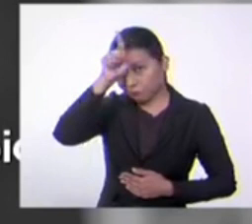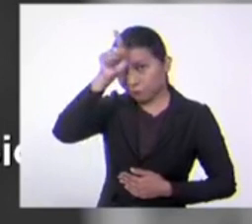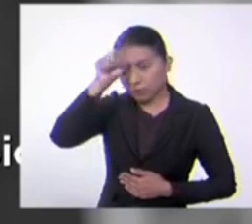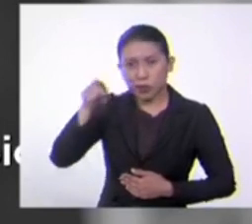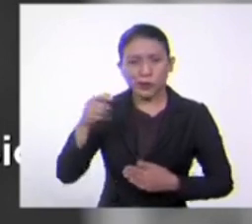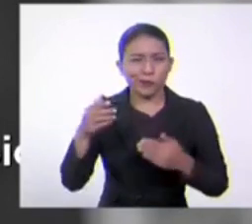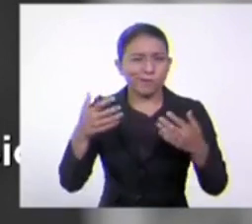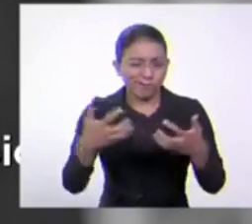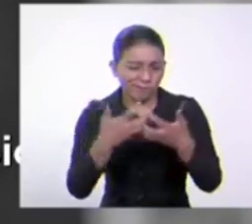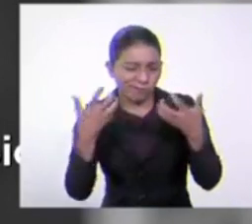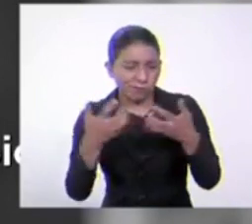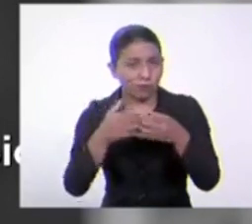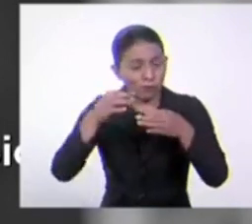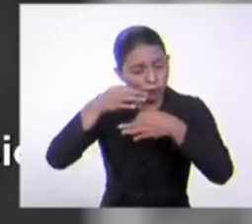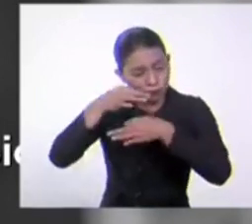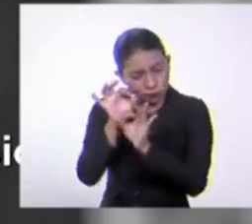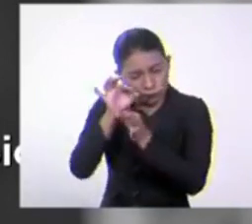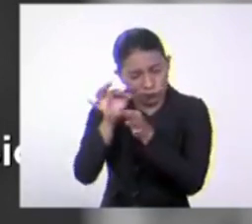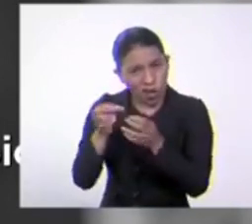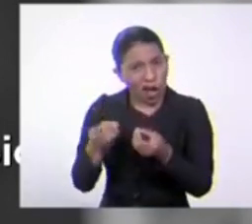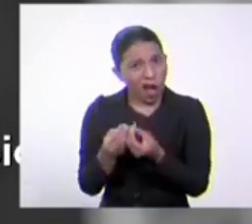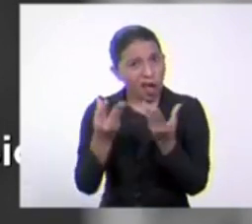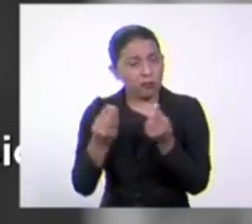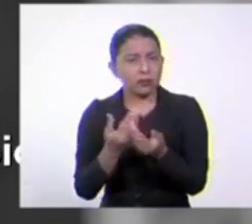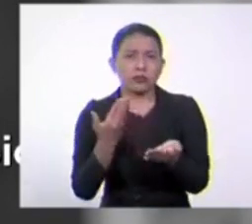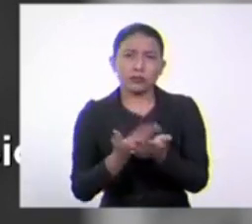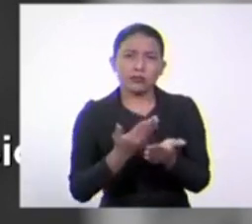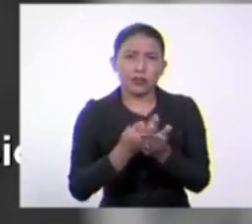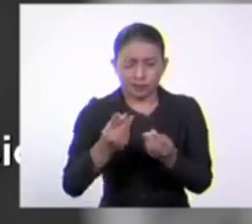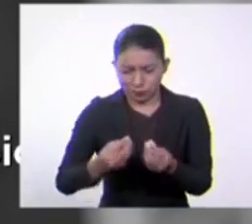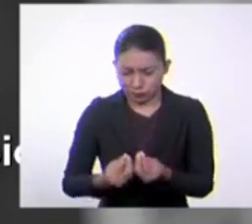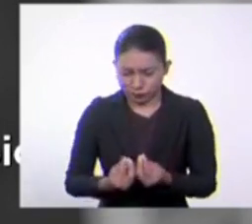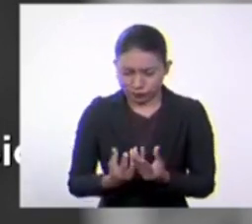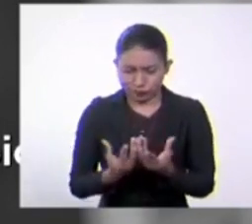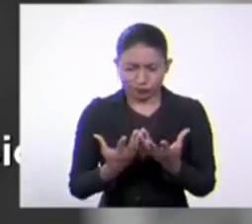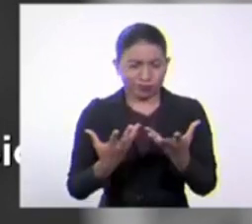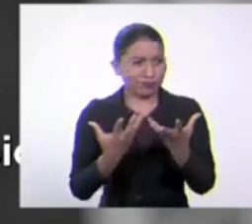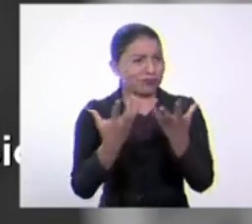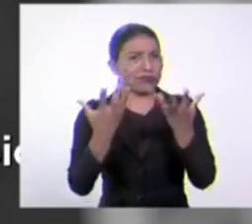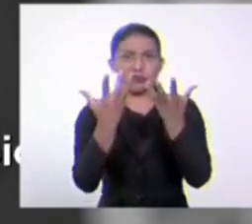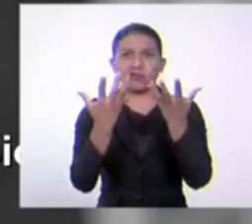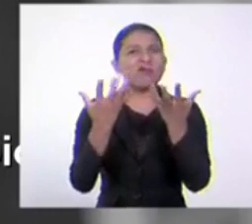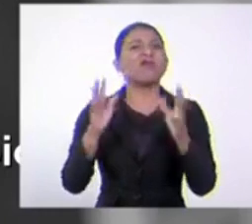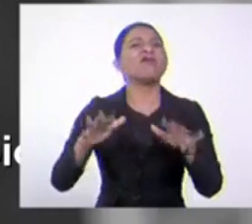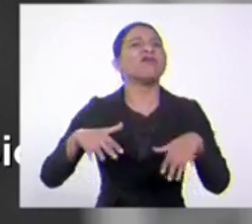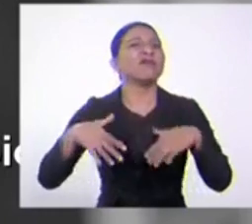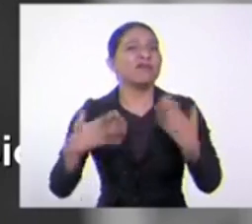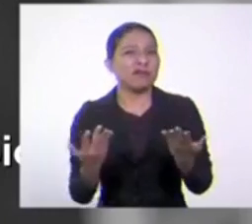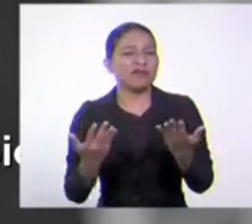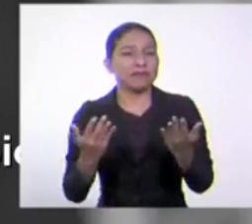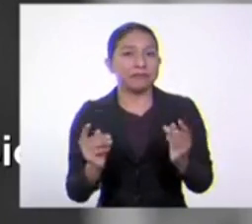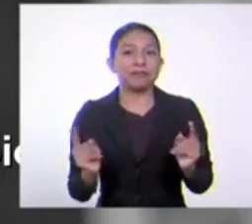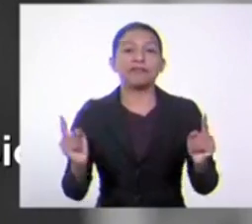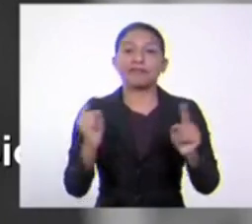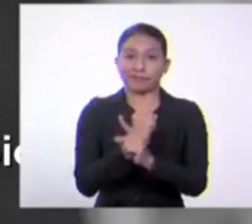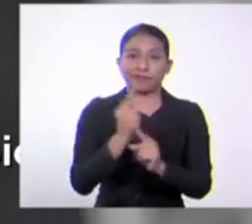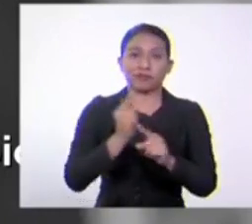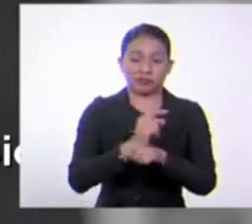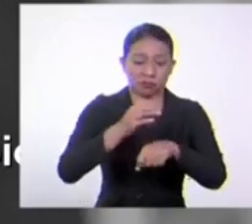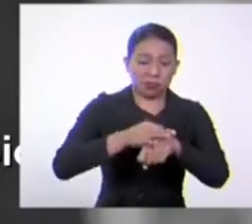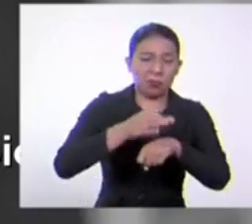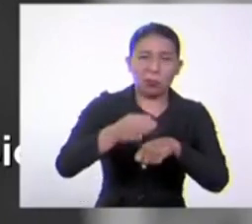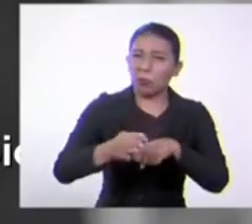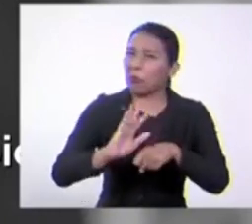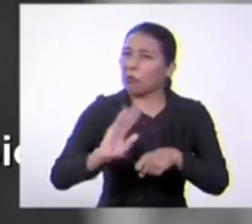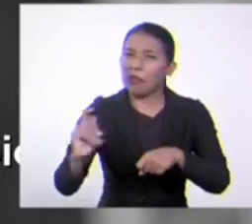bajo el microscopio, propuso que el crecimiento vegetal es dado por la sustitución de células viejas